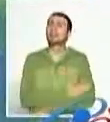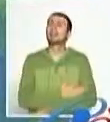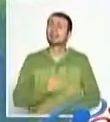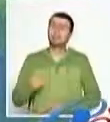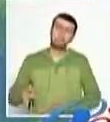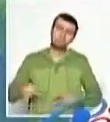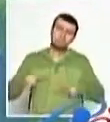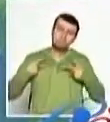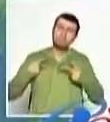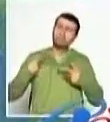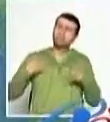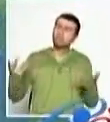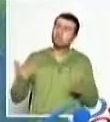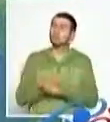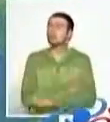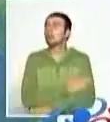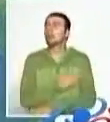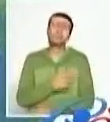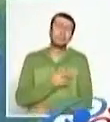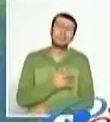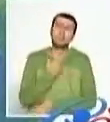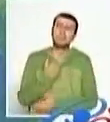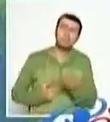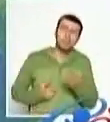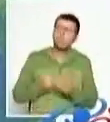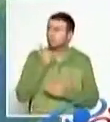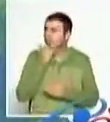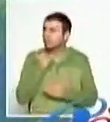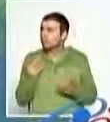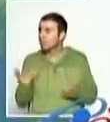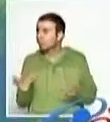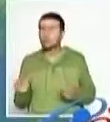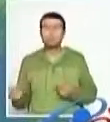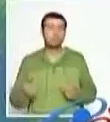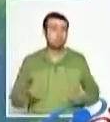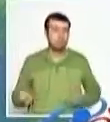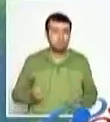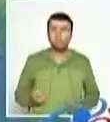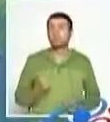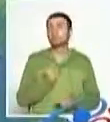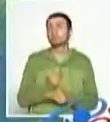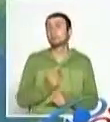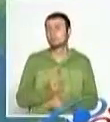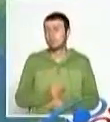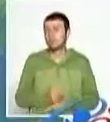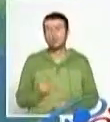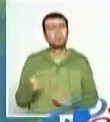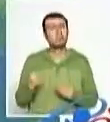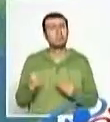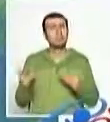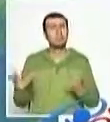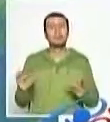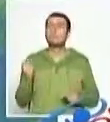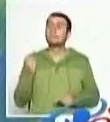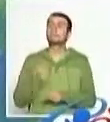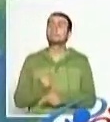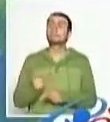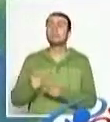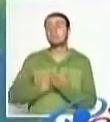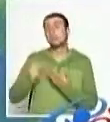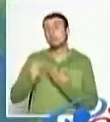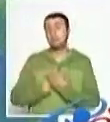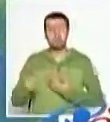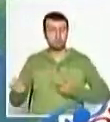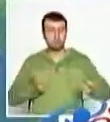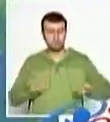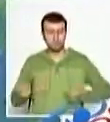de los síntomas, partiendo de los signos y partiendo de los exámenes complementarios para hacer un plan de tratamiento. Y dentro